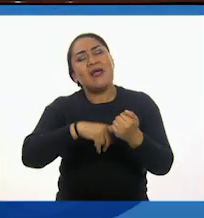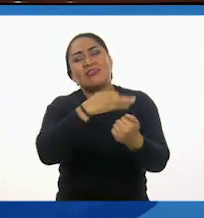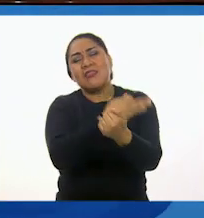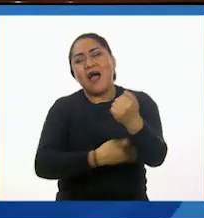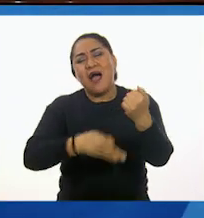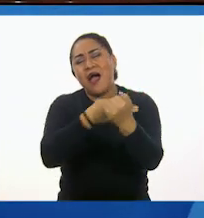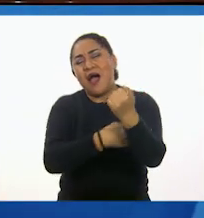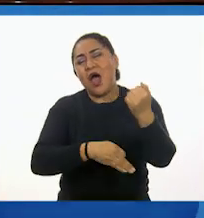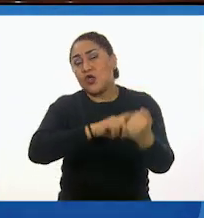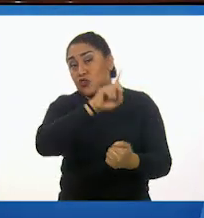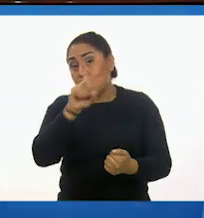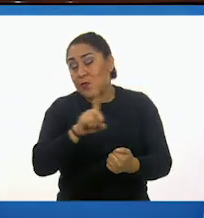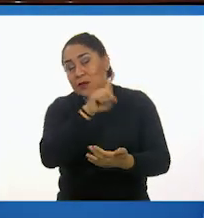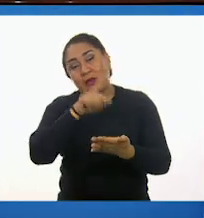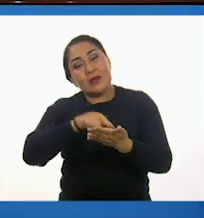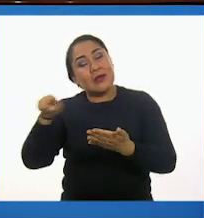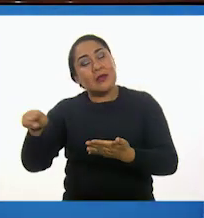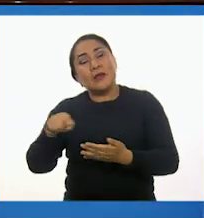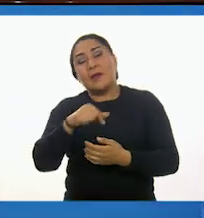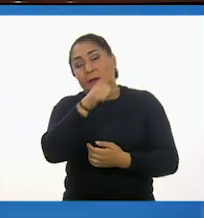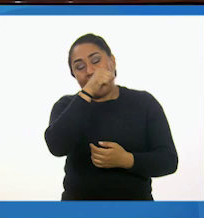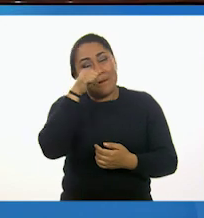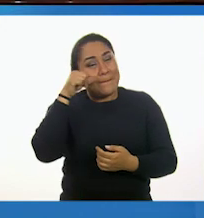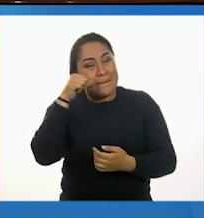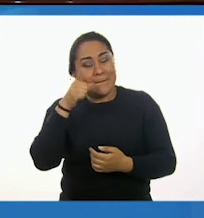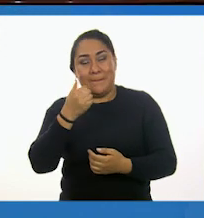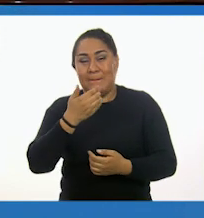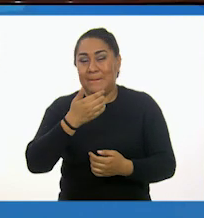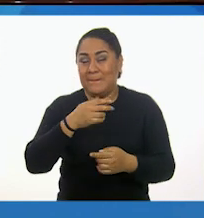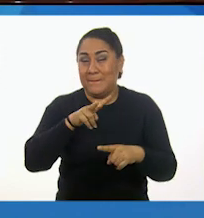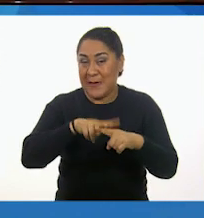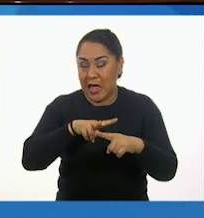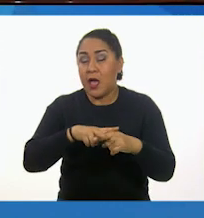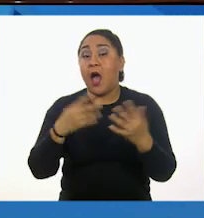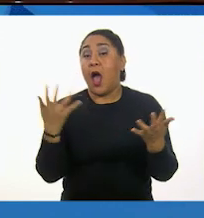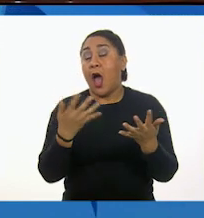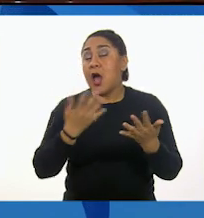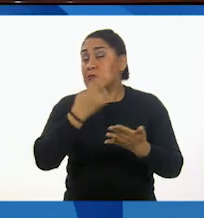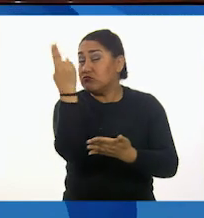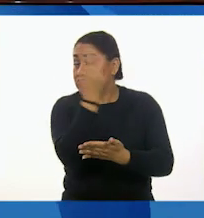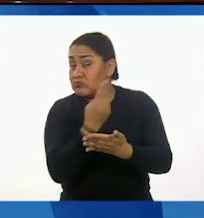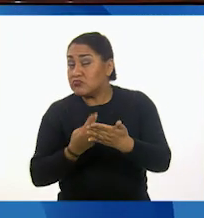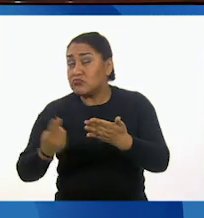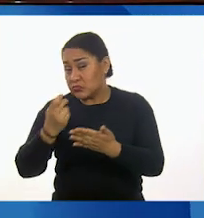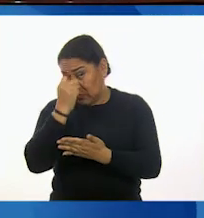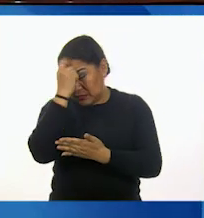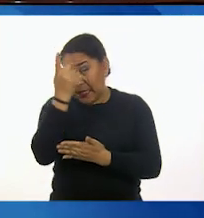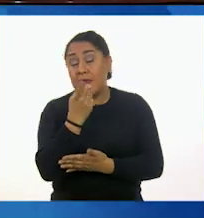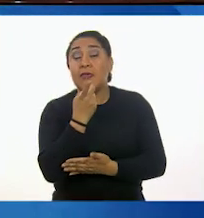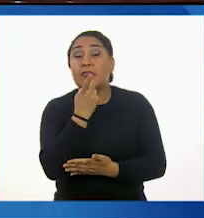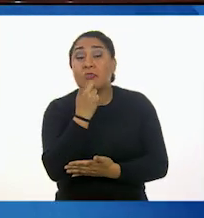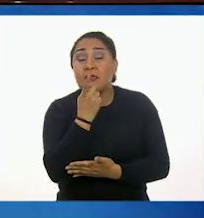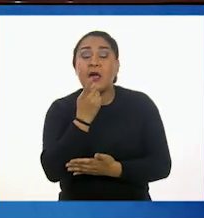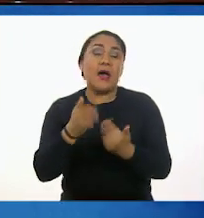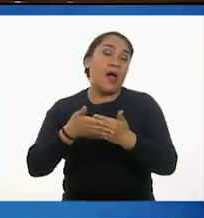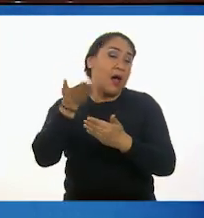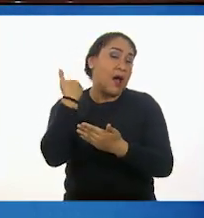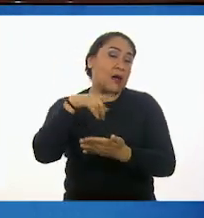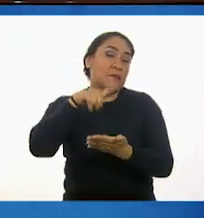Central y fue realizada nada más y nada menos que por Diego Rivera en el año